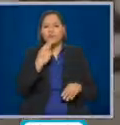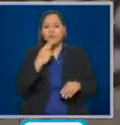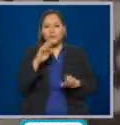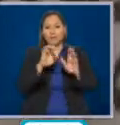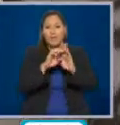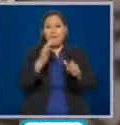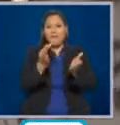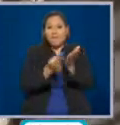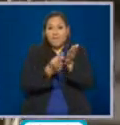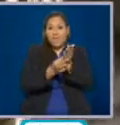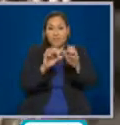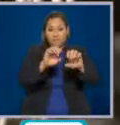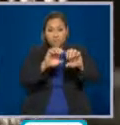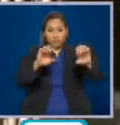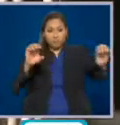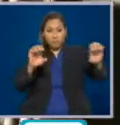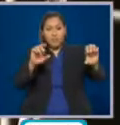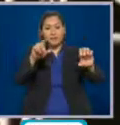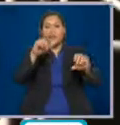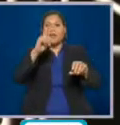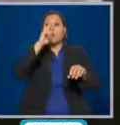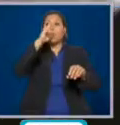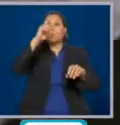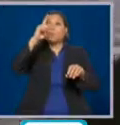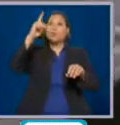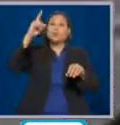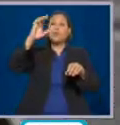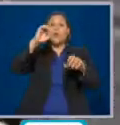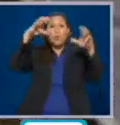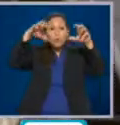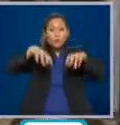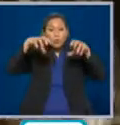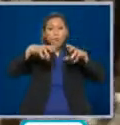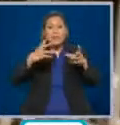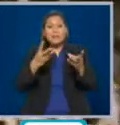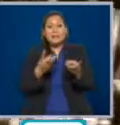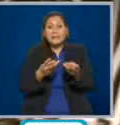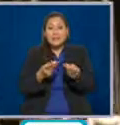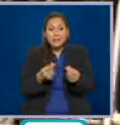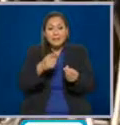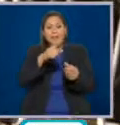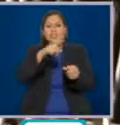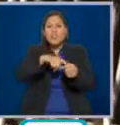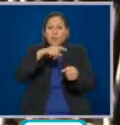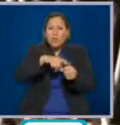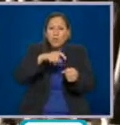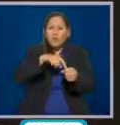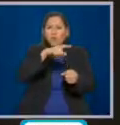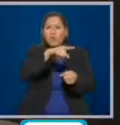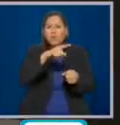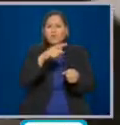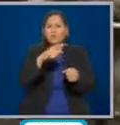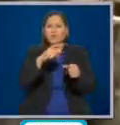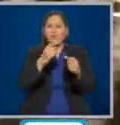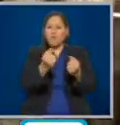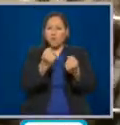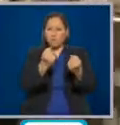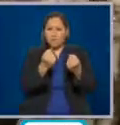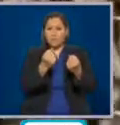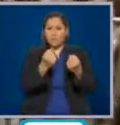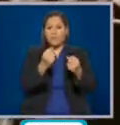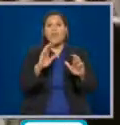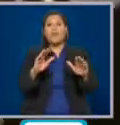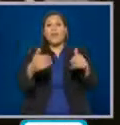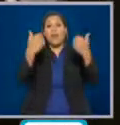que tú mencionas, si los dejas a la luz y en la lluvia, se van tomando esta coloración más hueso, ¿no? Entonces, entre más expuestos